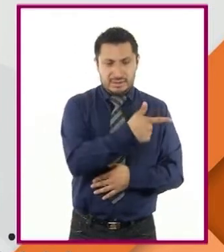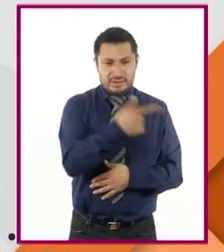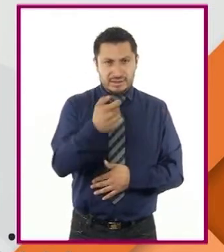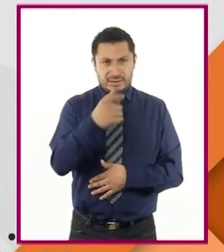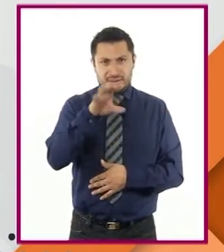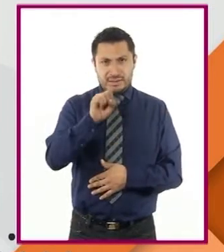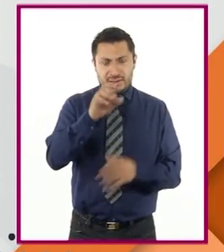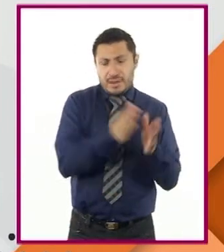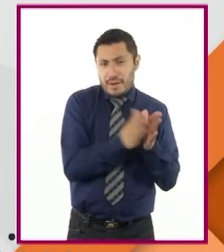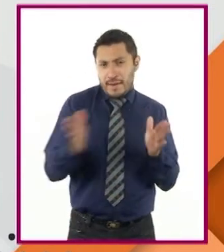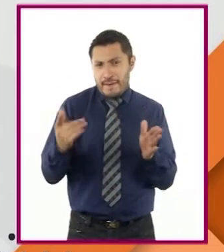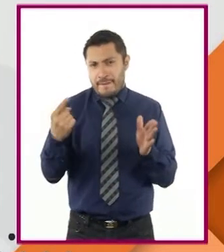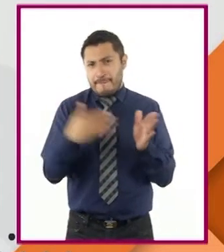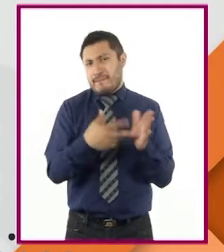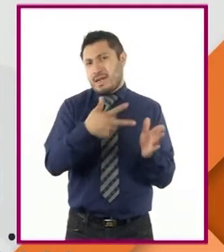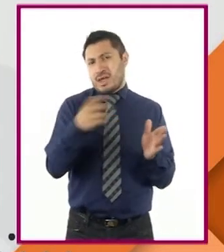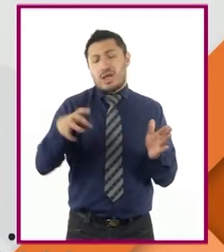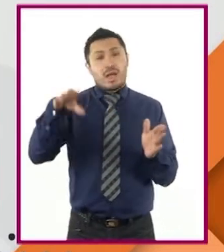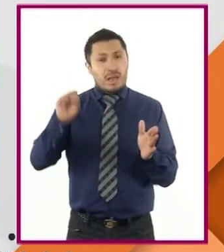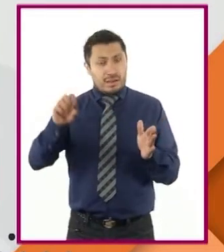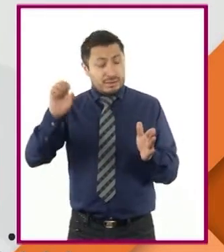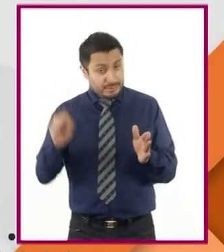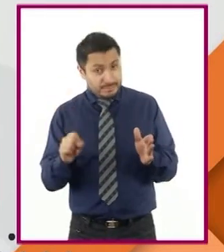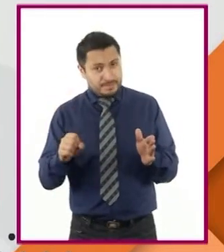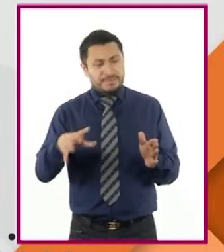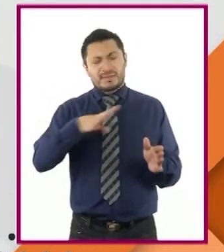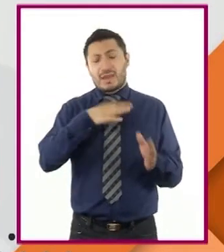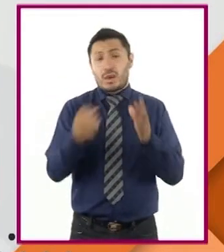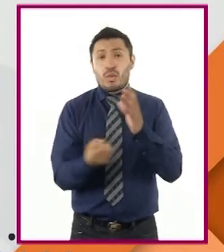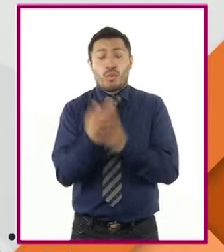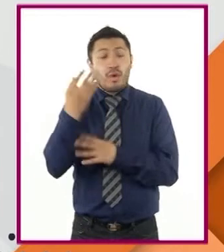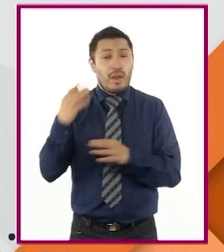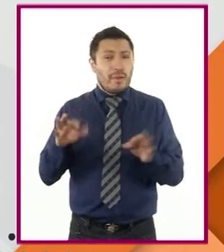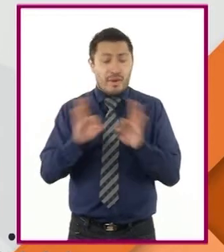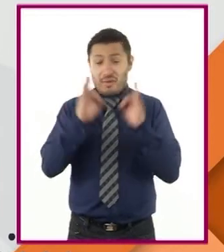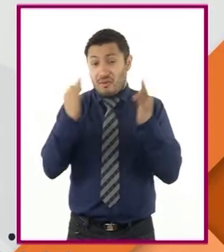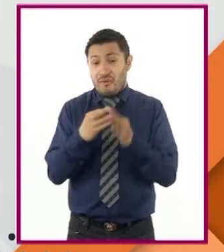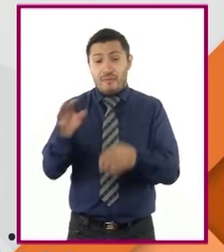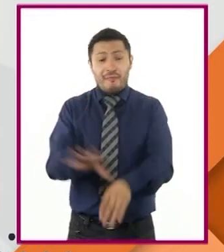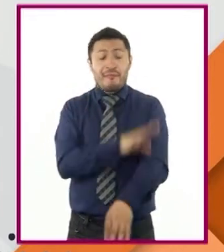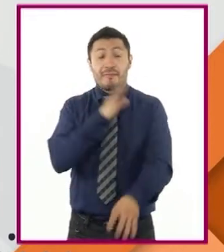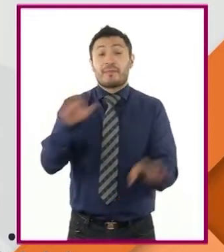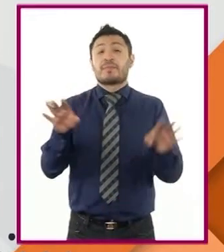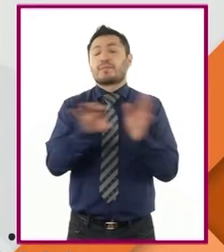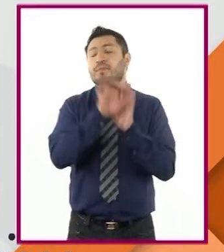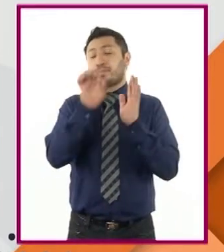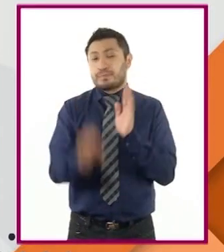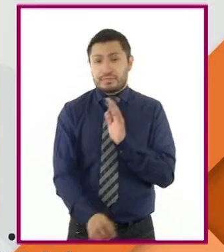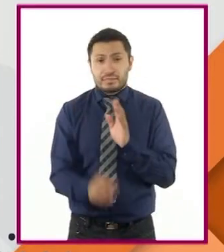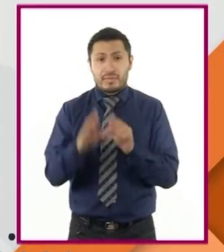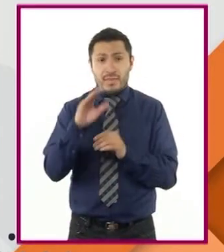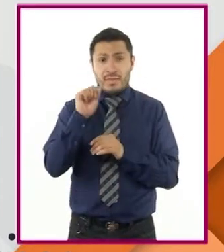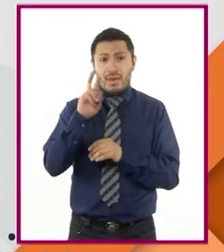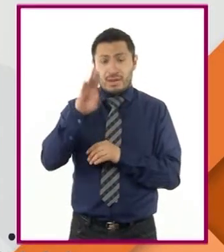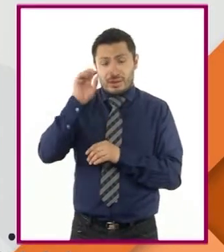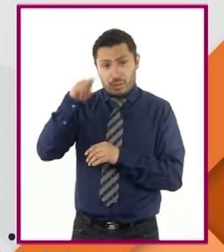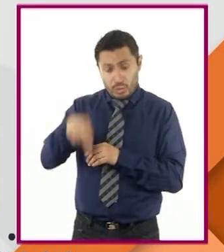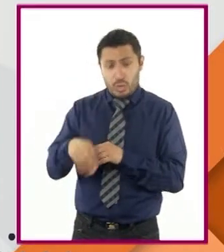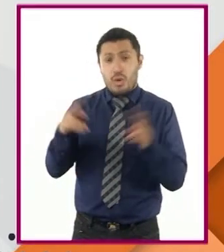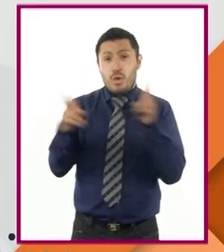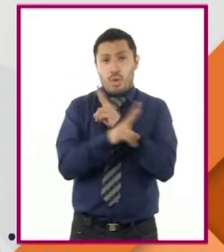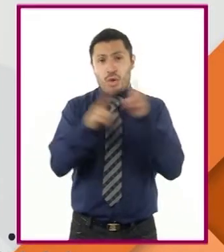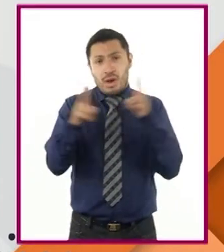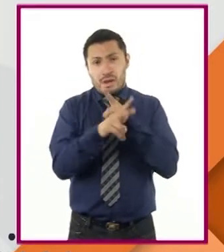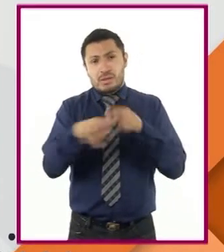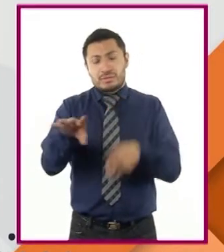1760 hasta 1860, aparecieron nuevas fuentes de energía, como el carbón, el vapor,